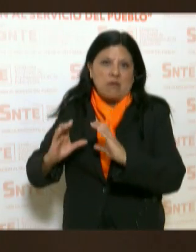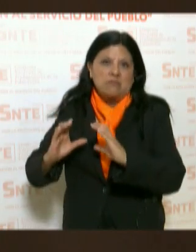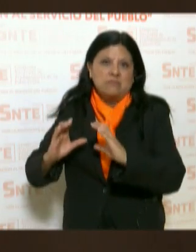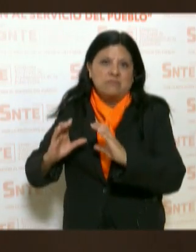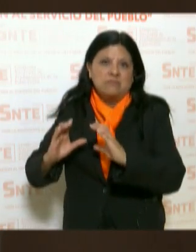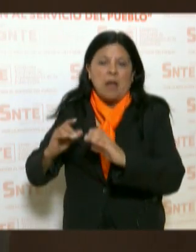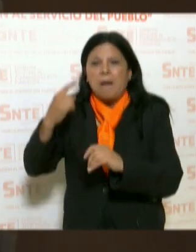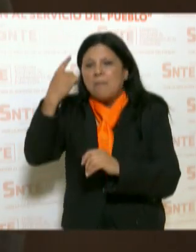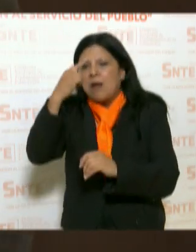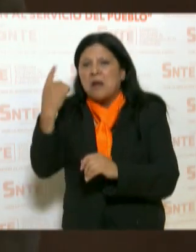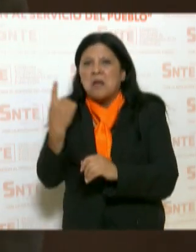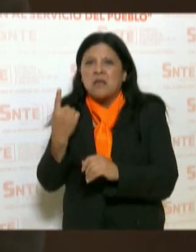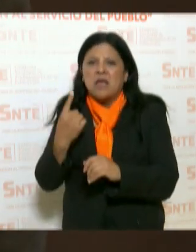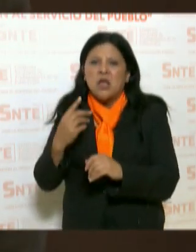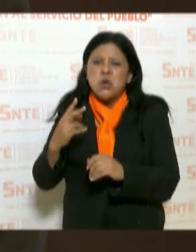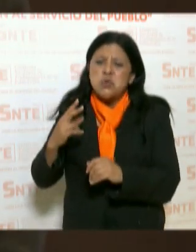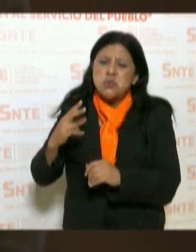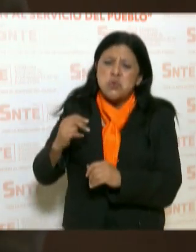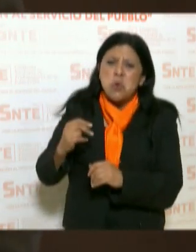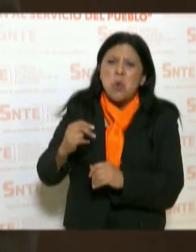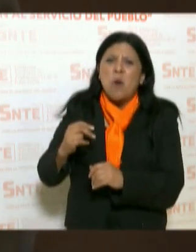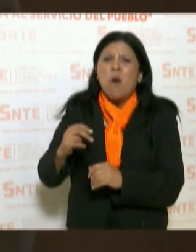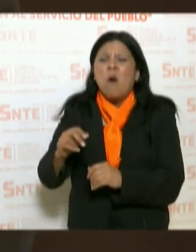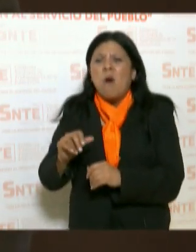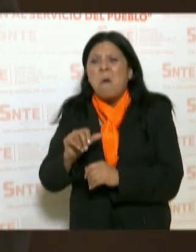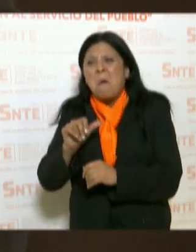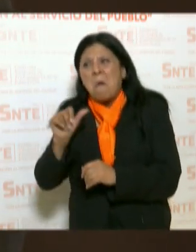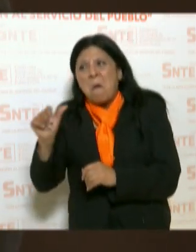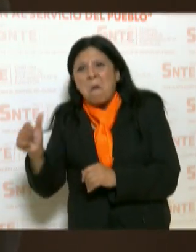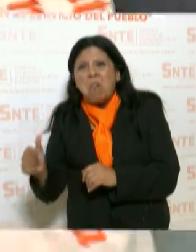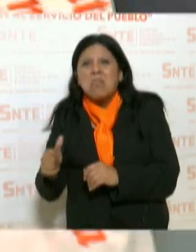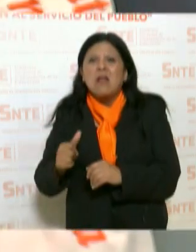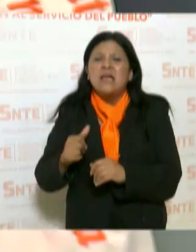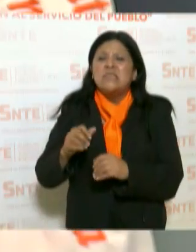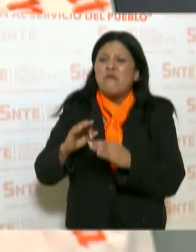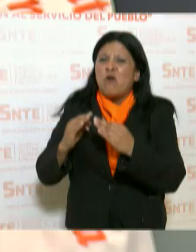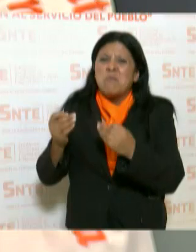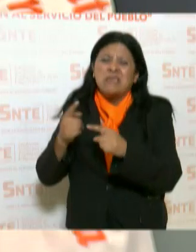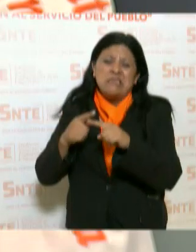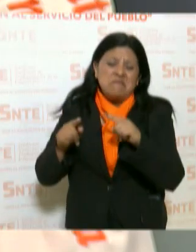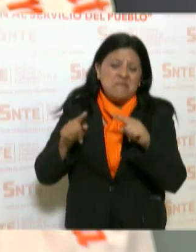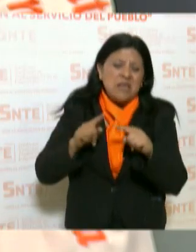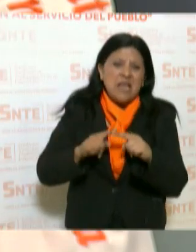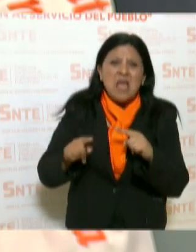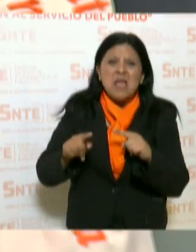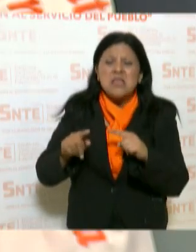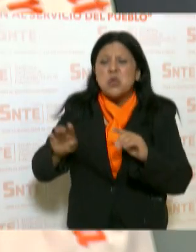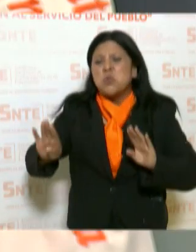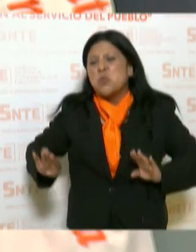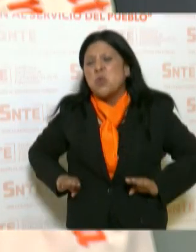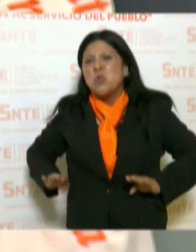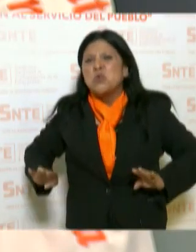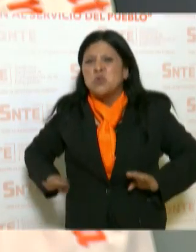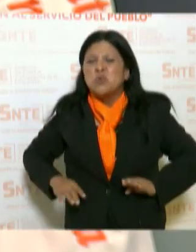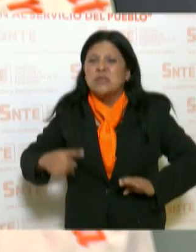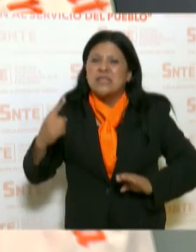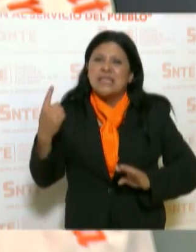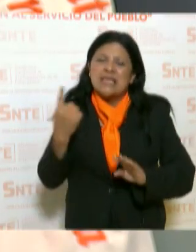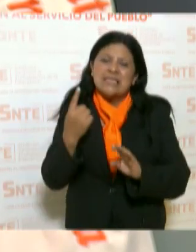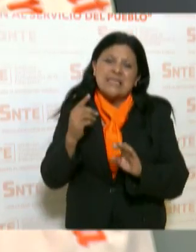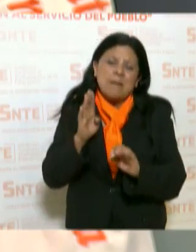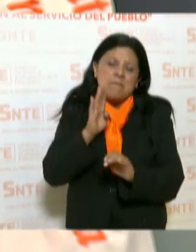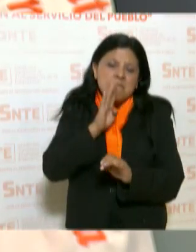no caigan en la tentación de tomar el camino de las conductas antisociales, que